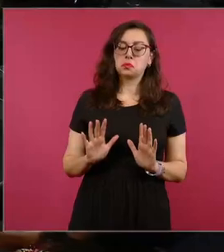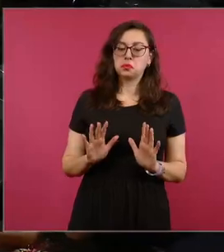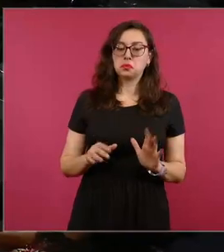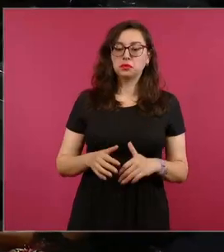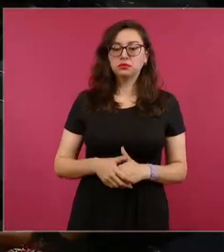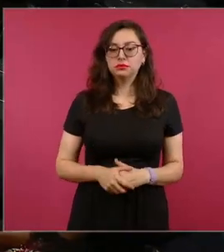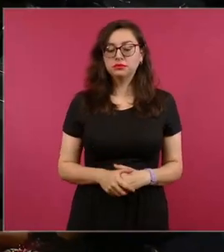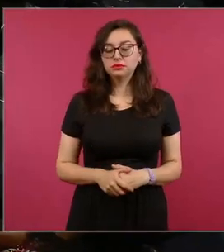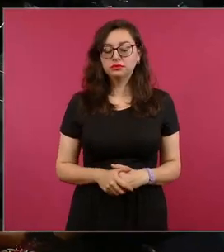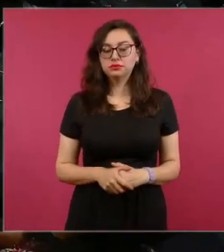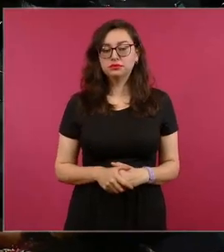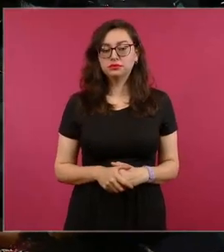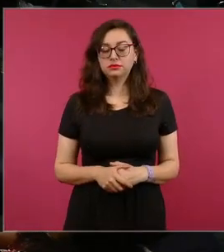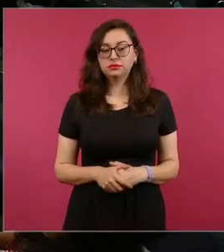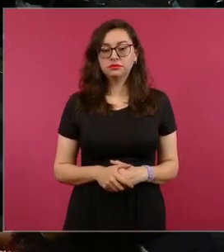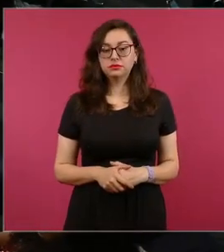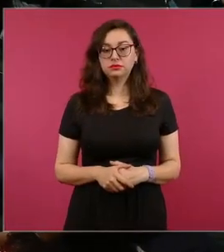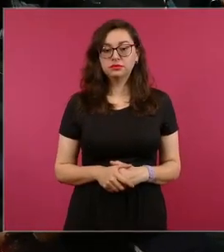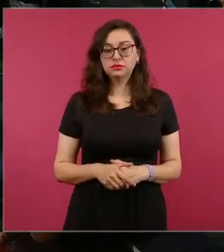Pero